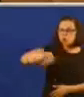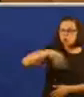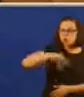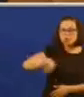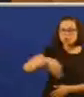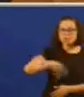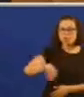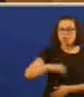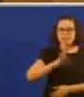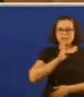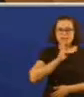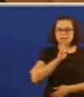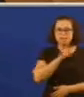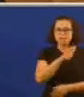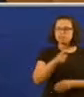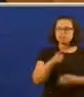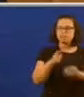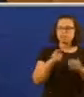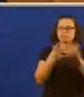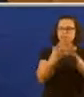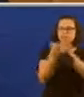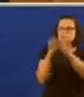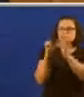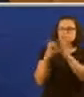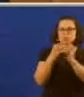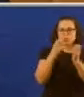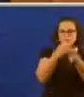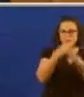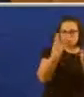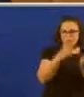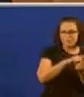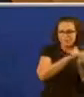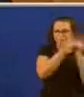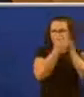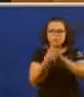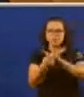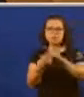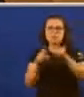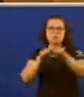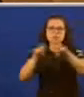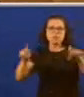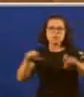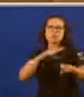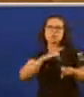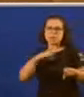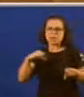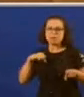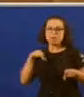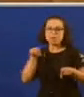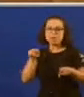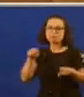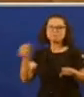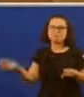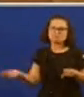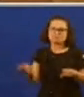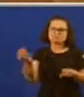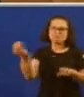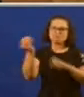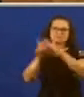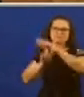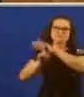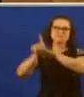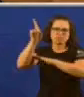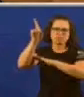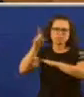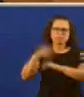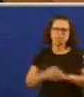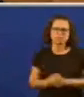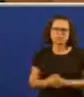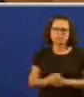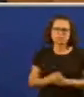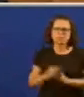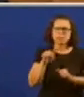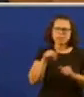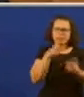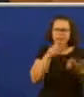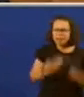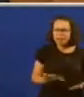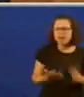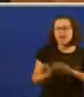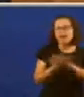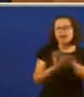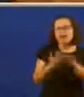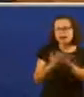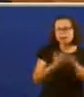que vostede está privatizando unha parte da sanidade, da educación e dos servizos sociais. Falemos, señor Feijó,